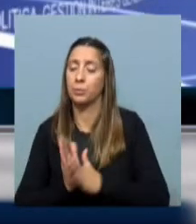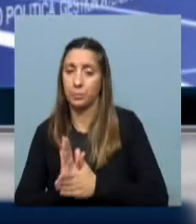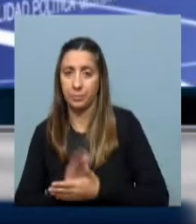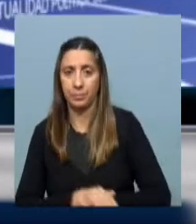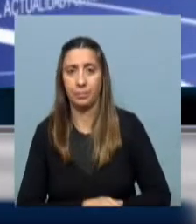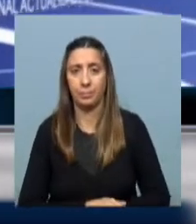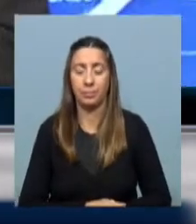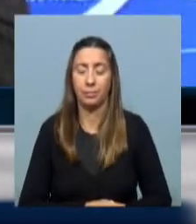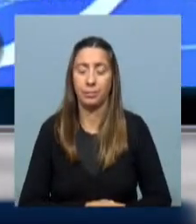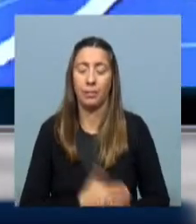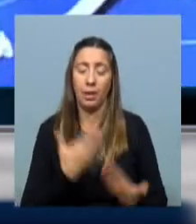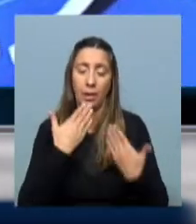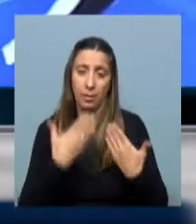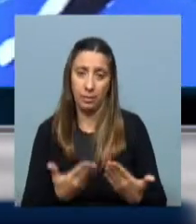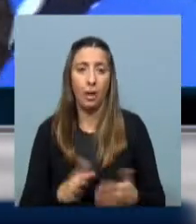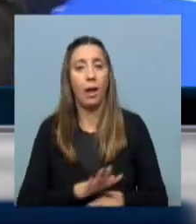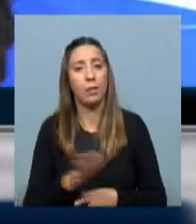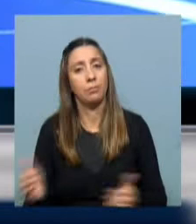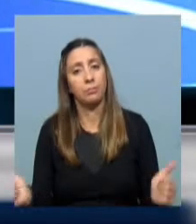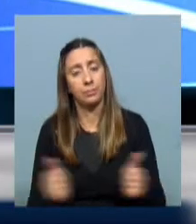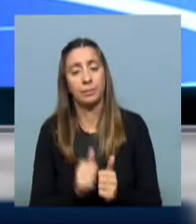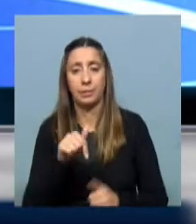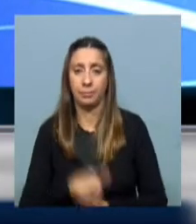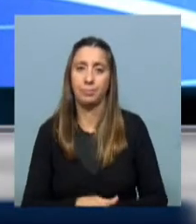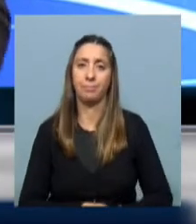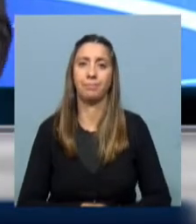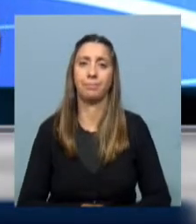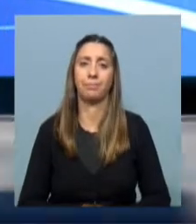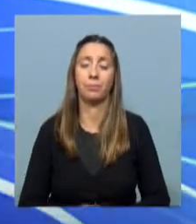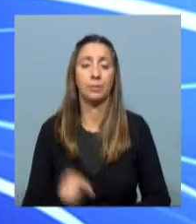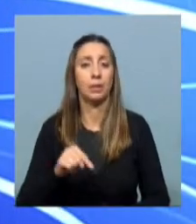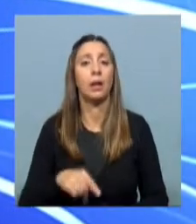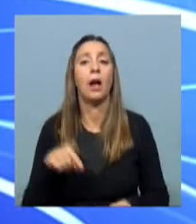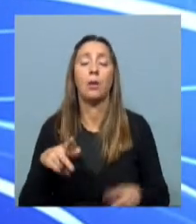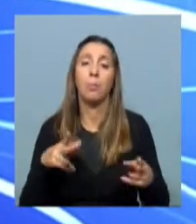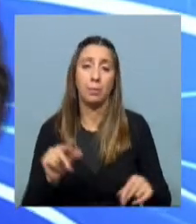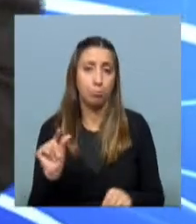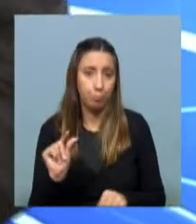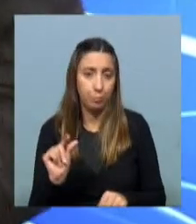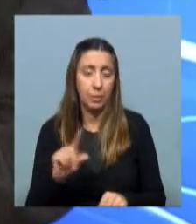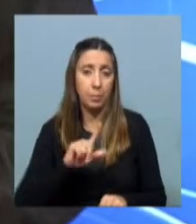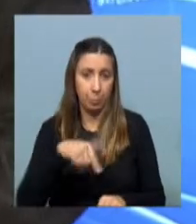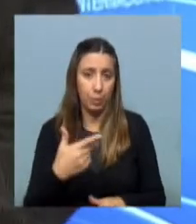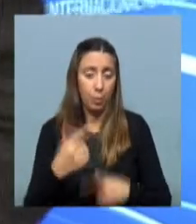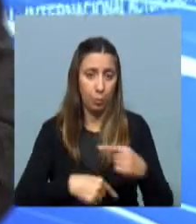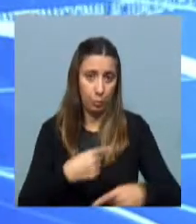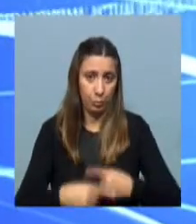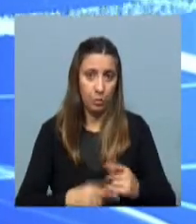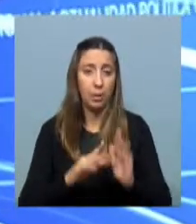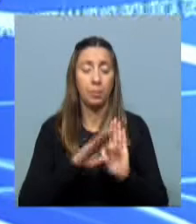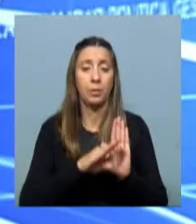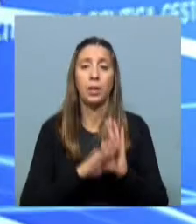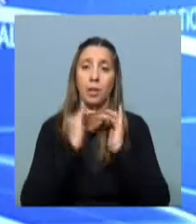de ceniza. Muy bien. Muchísimas gracias a todos por acompañarme en este bloque. Nosotros vamos a ir a una breve pausa. En el próximo bloque continuamos con este